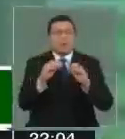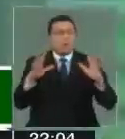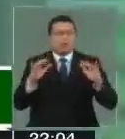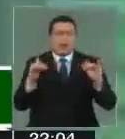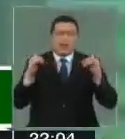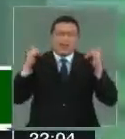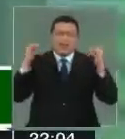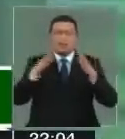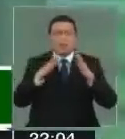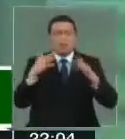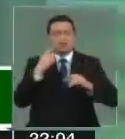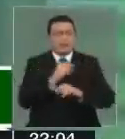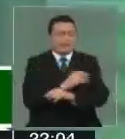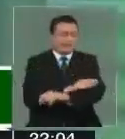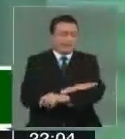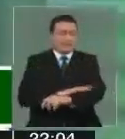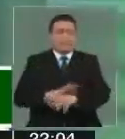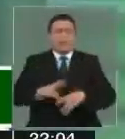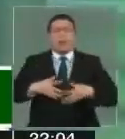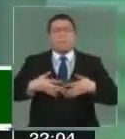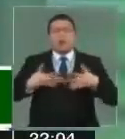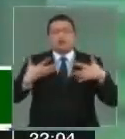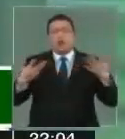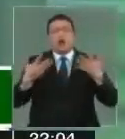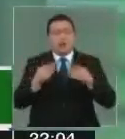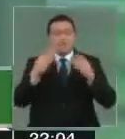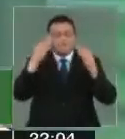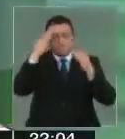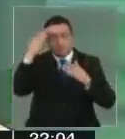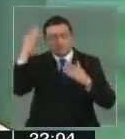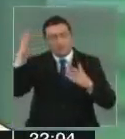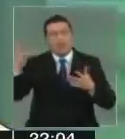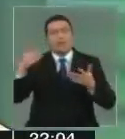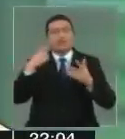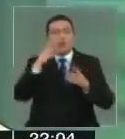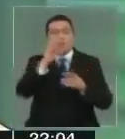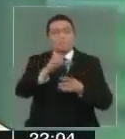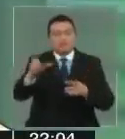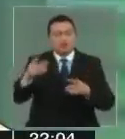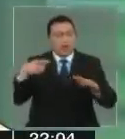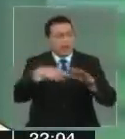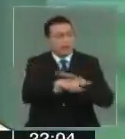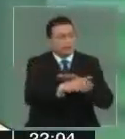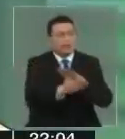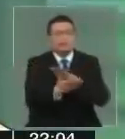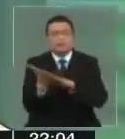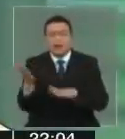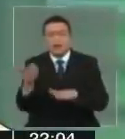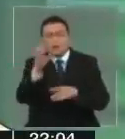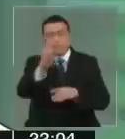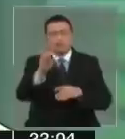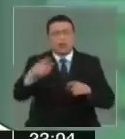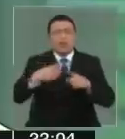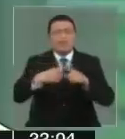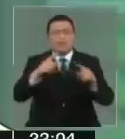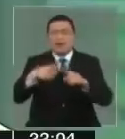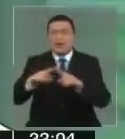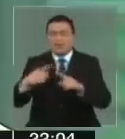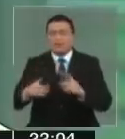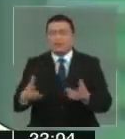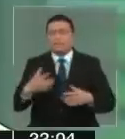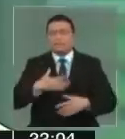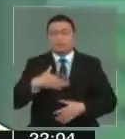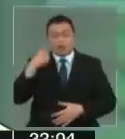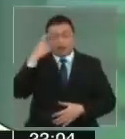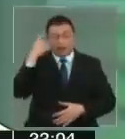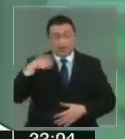de sensibilidad, de emociones, de pensamientos, de gente que entraba y salía, de gente distinta además. Yo creo